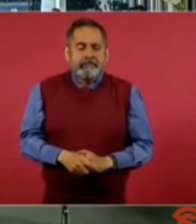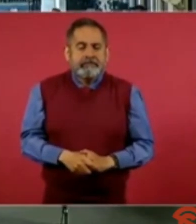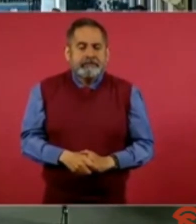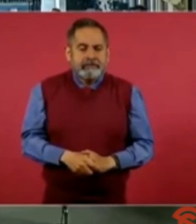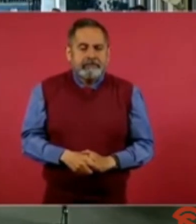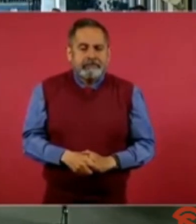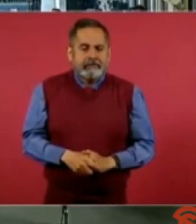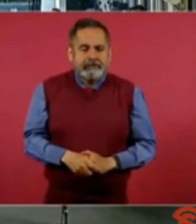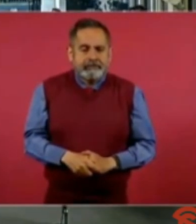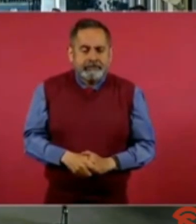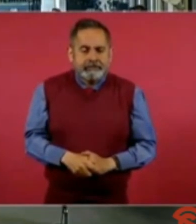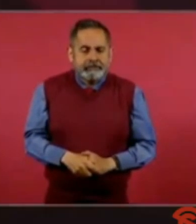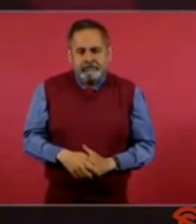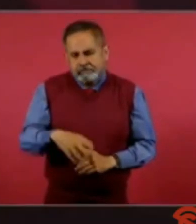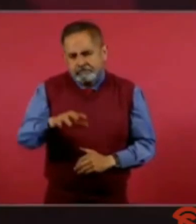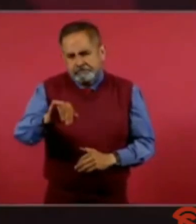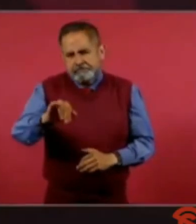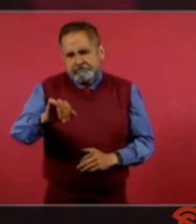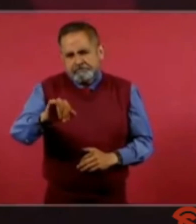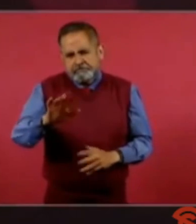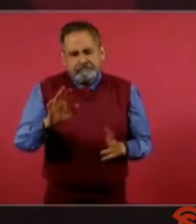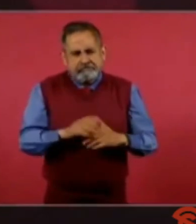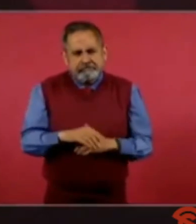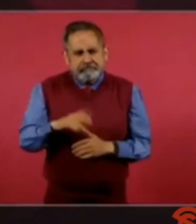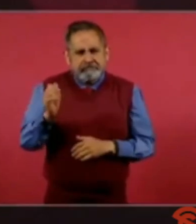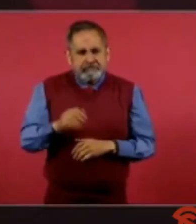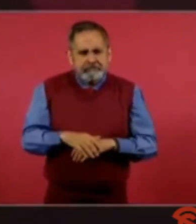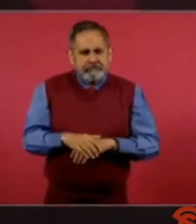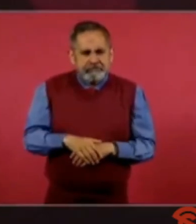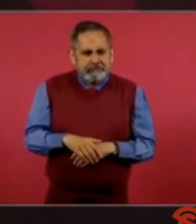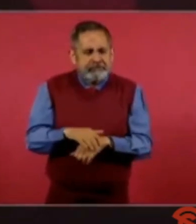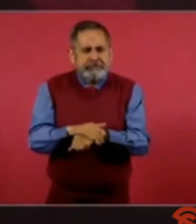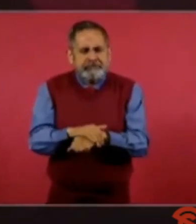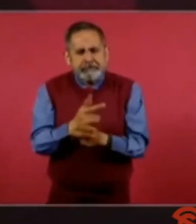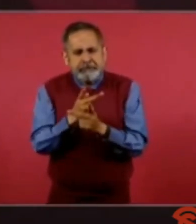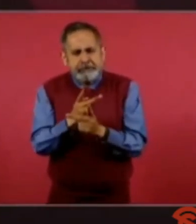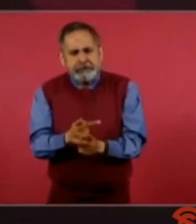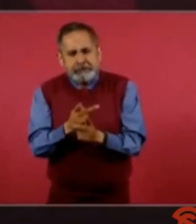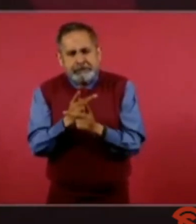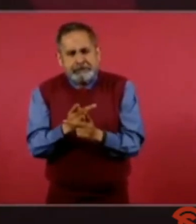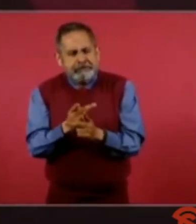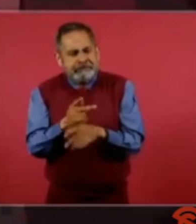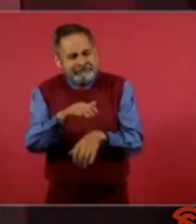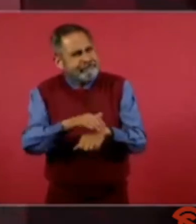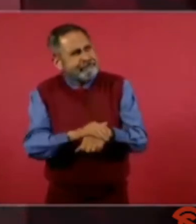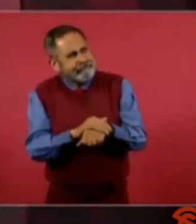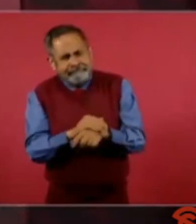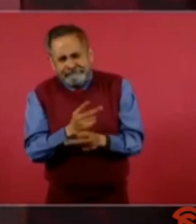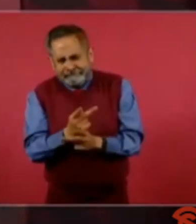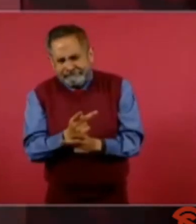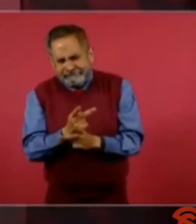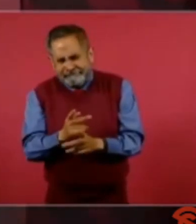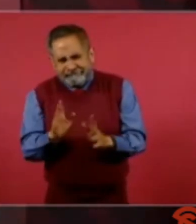sí sí sí sí sí a los amigos se les tiene paciencia o sea